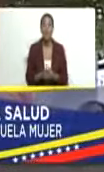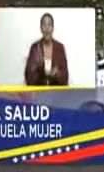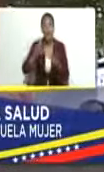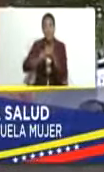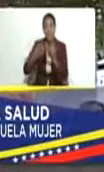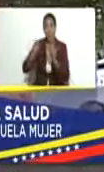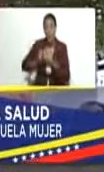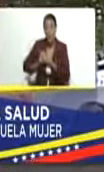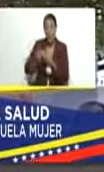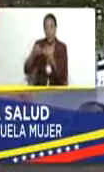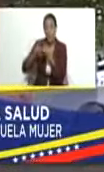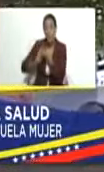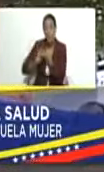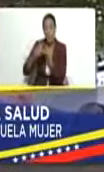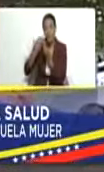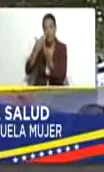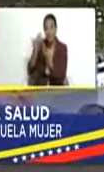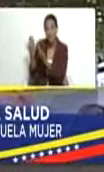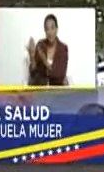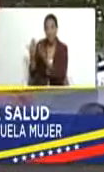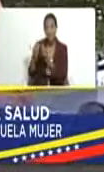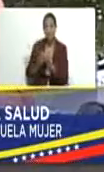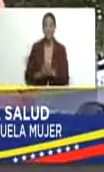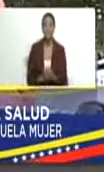Silita también,